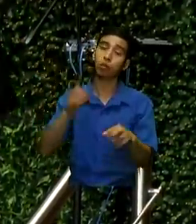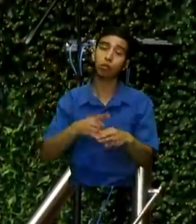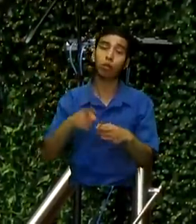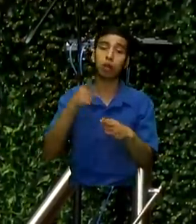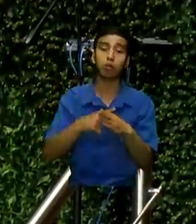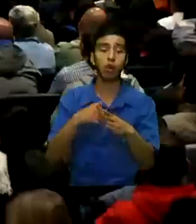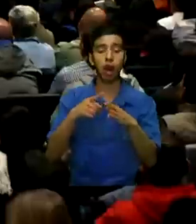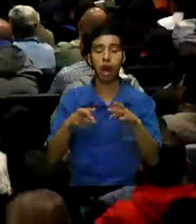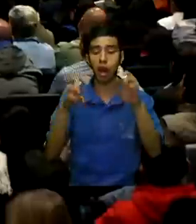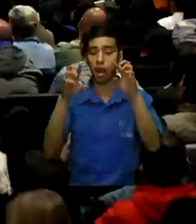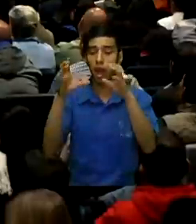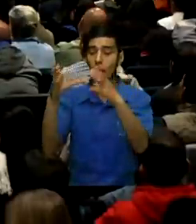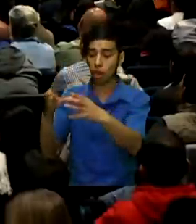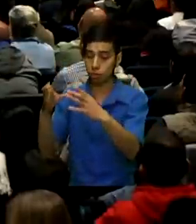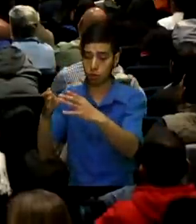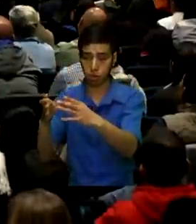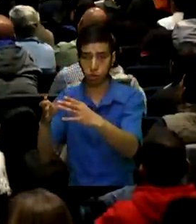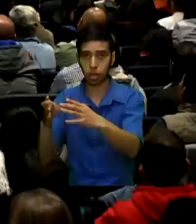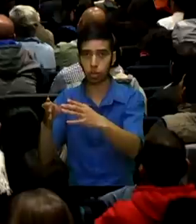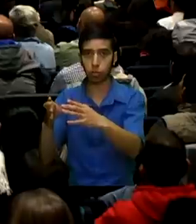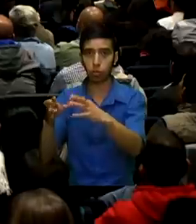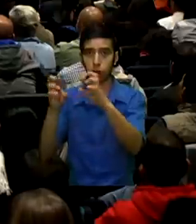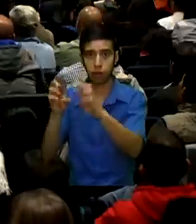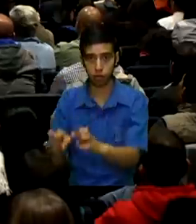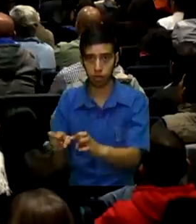Consciente en que estén matando a un hombre enfrente.